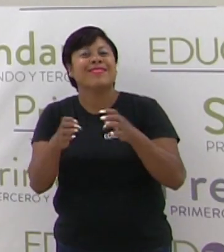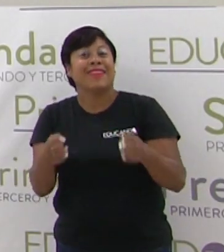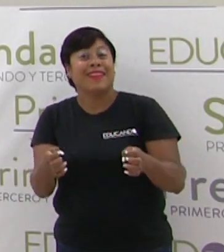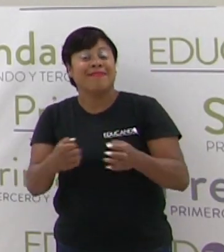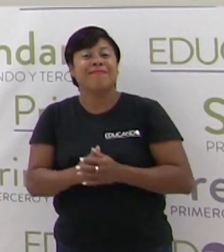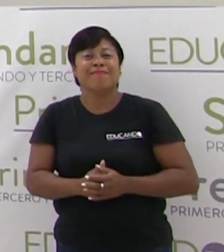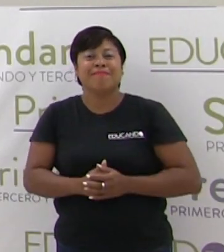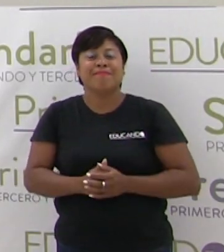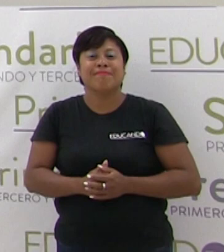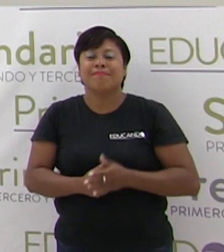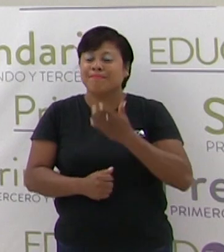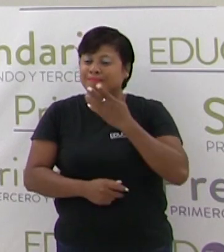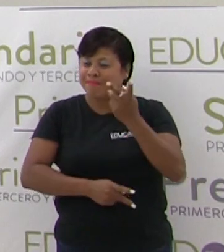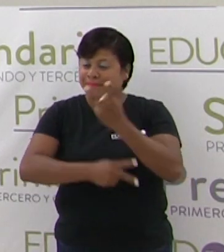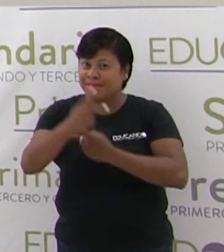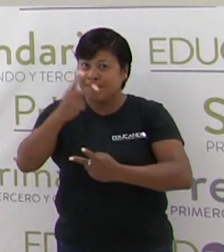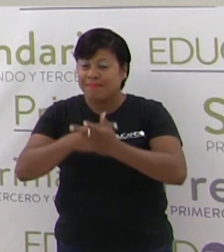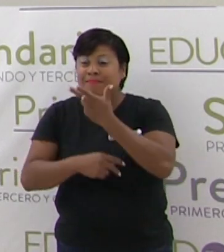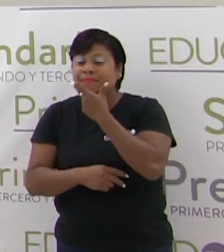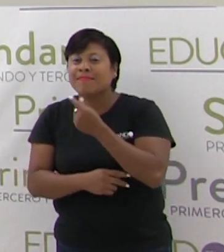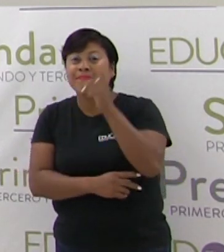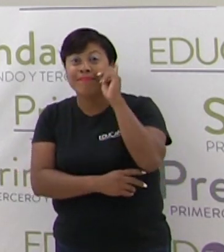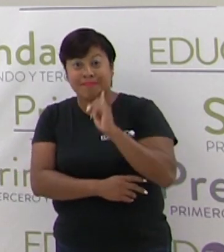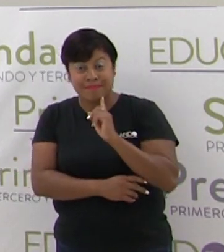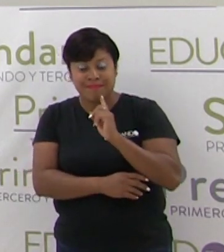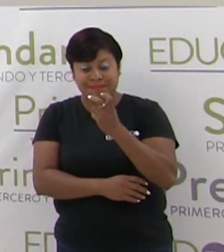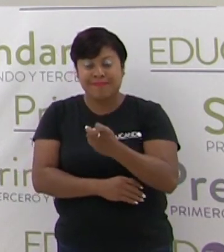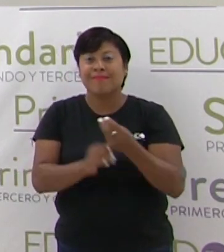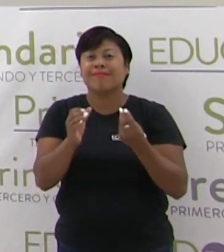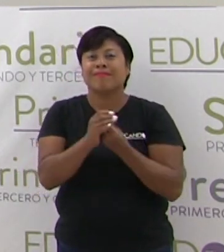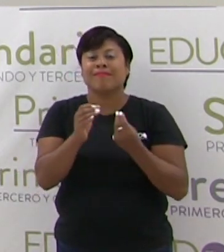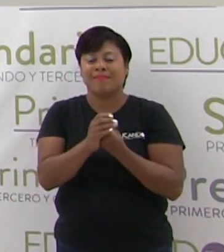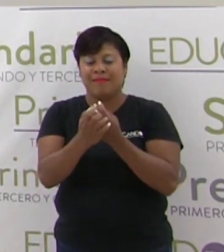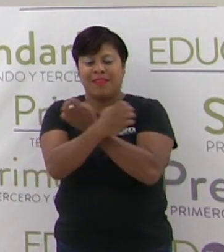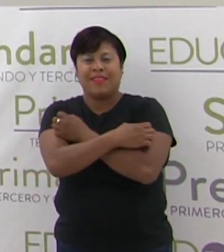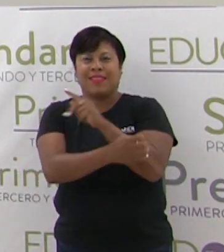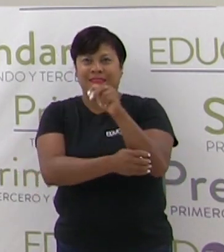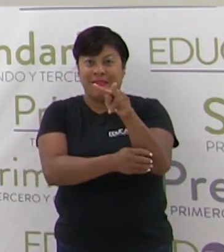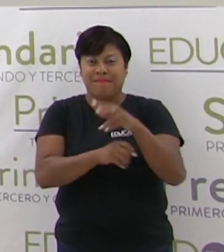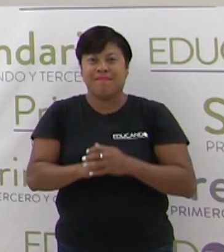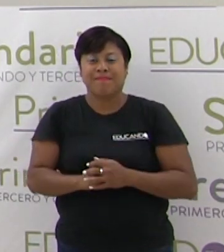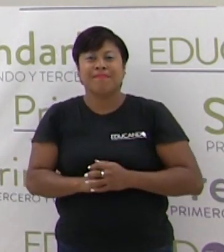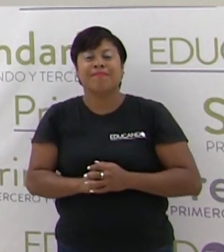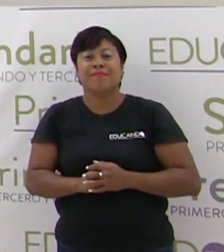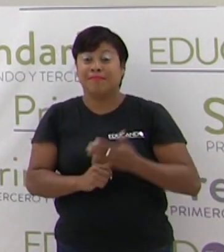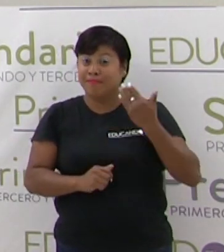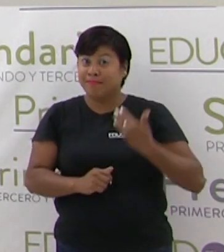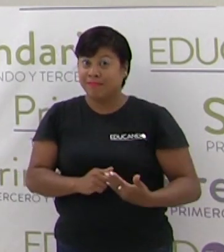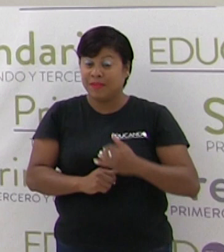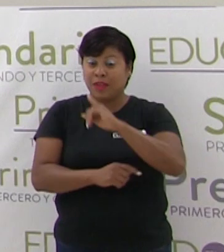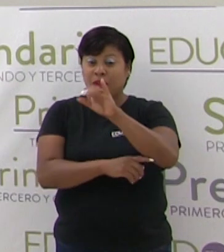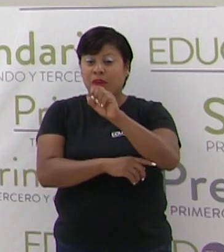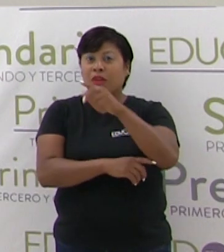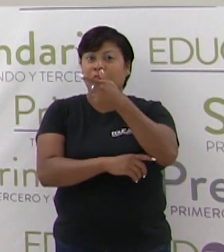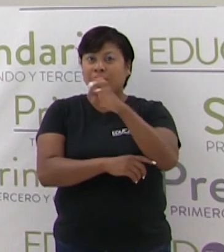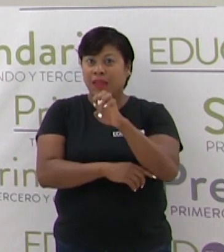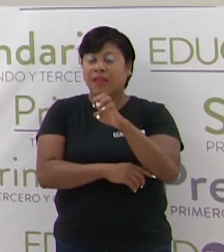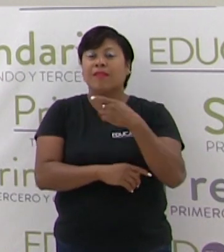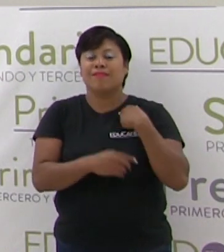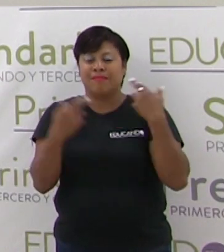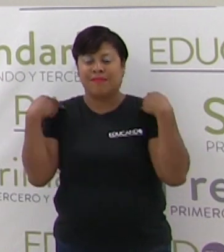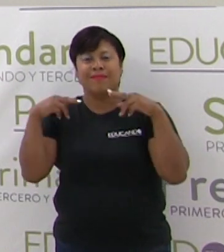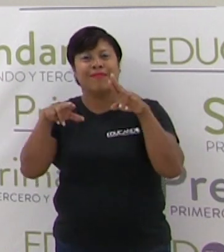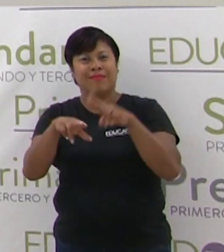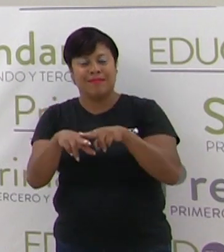¿Qué tal? ¿Cómo están? Bienvenidos todos y todas a su programa Educando TV. Soy Jorge Blancas Moreno y